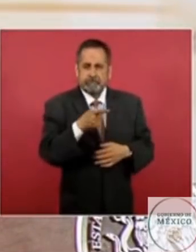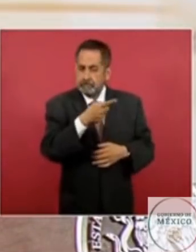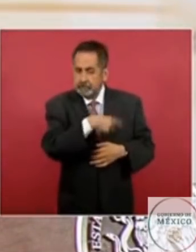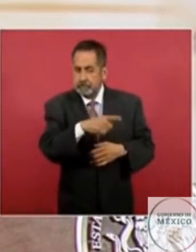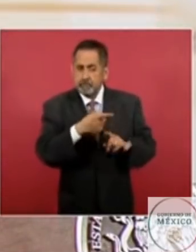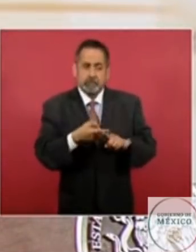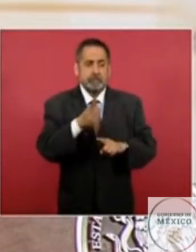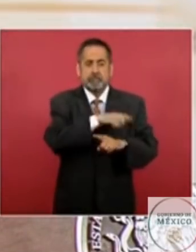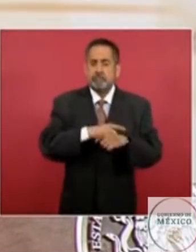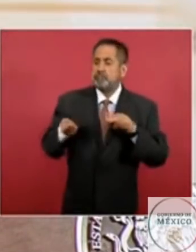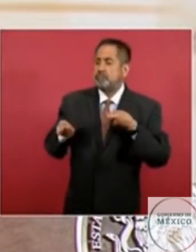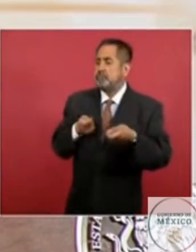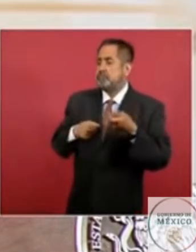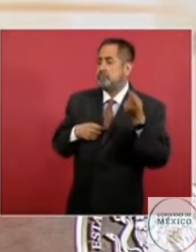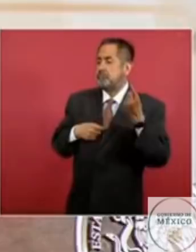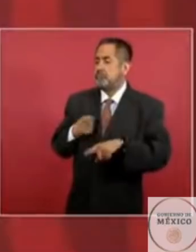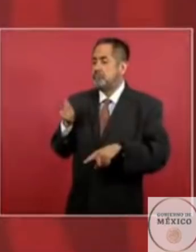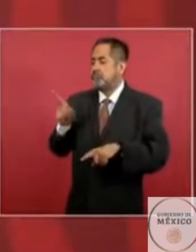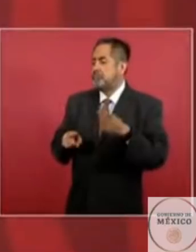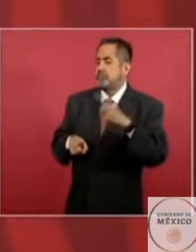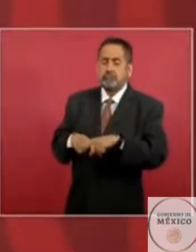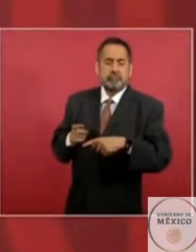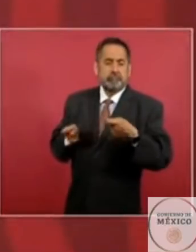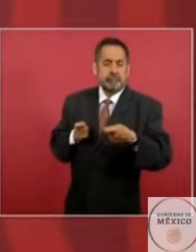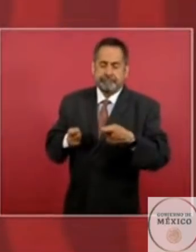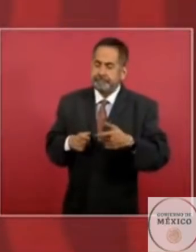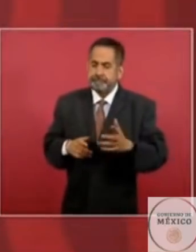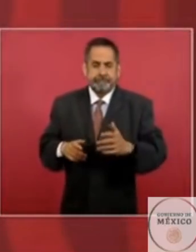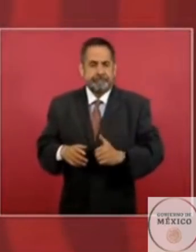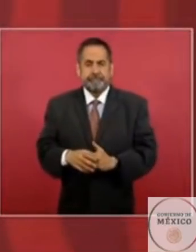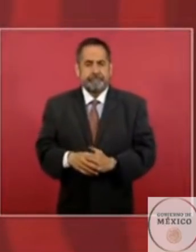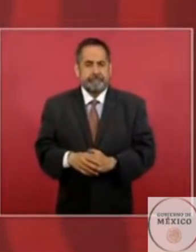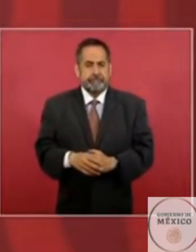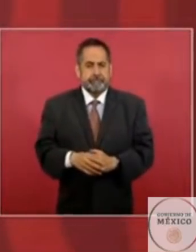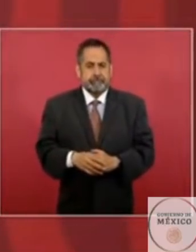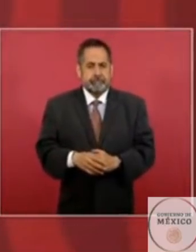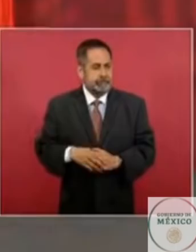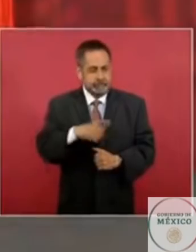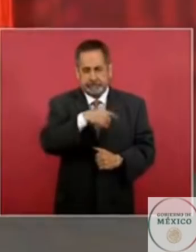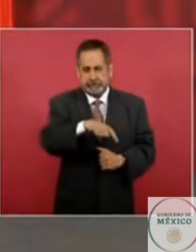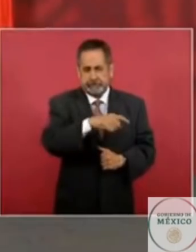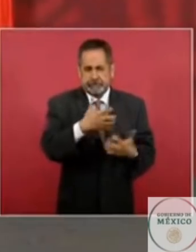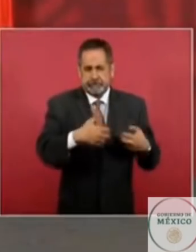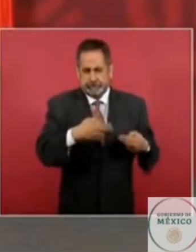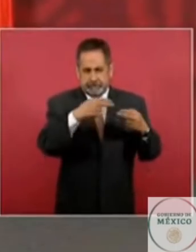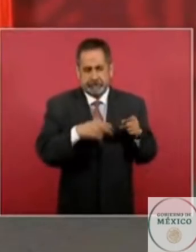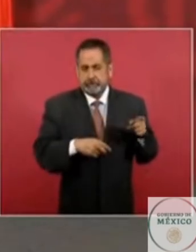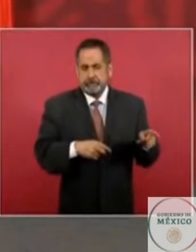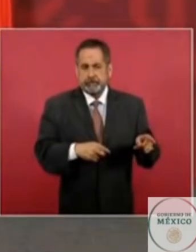Estos cabilderos no creo que quieran convencer a los diputados de la oposición con abrazos.